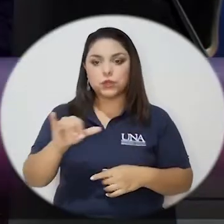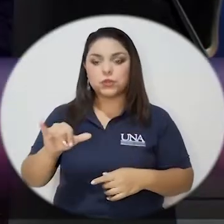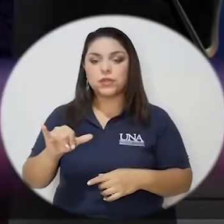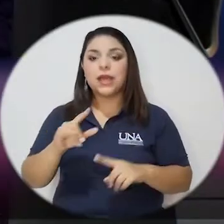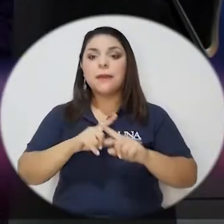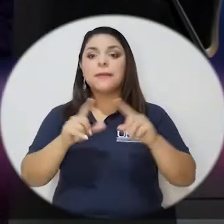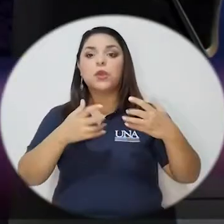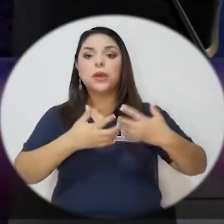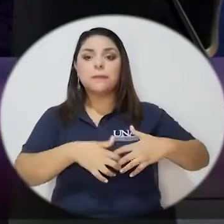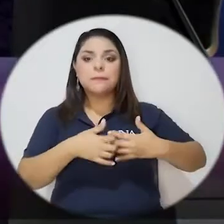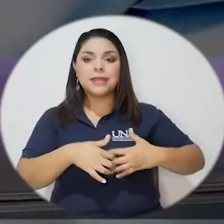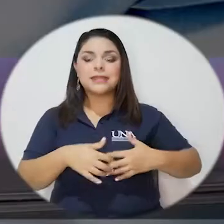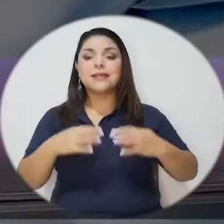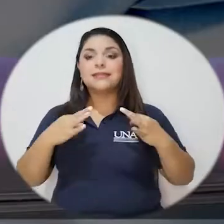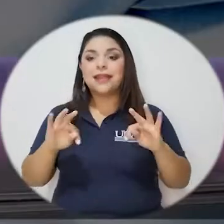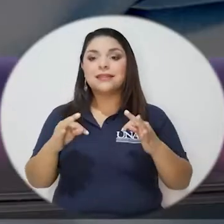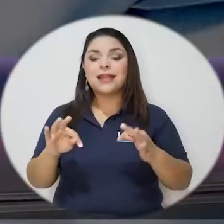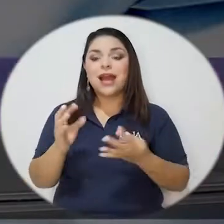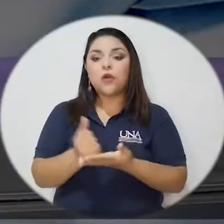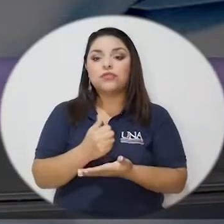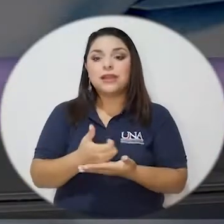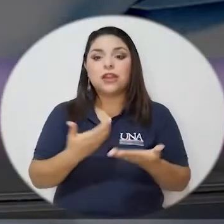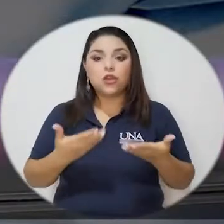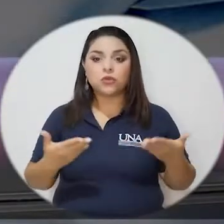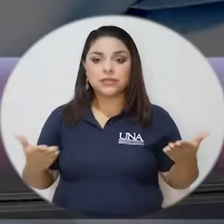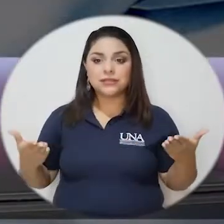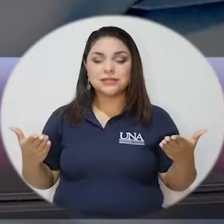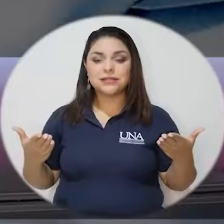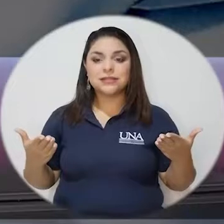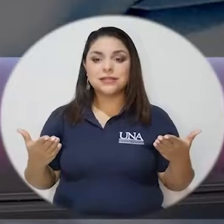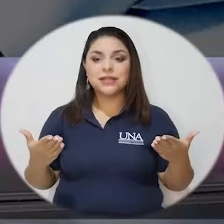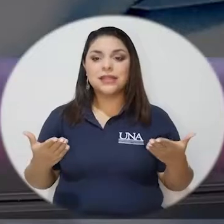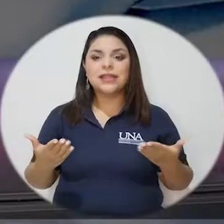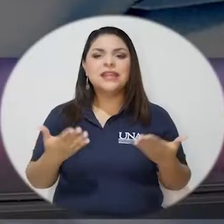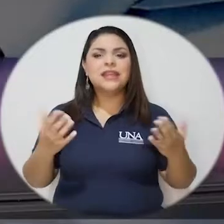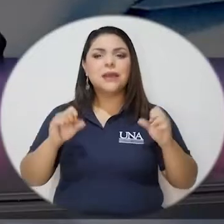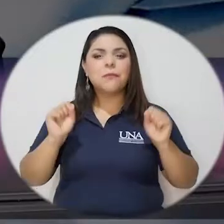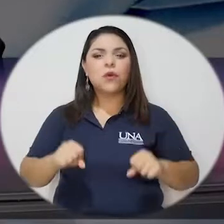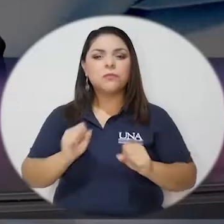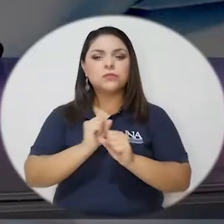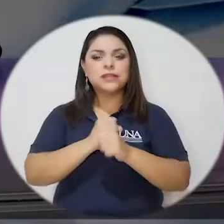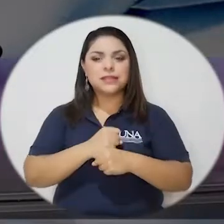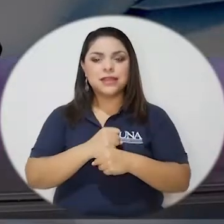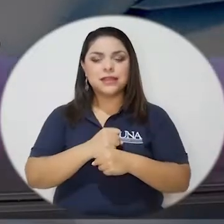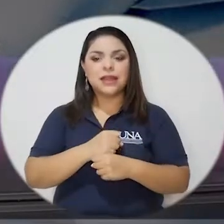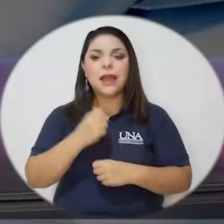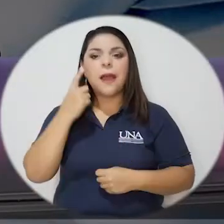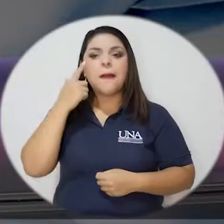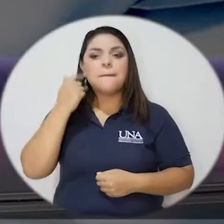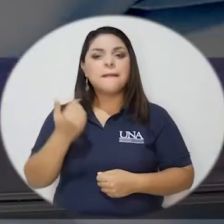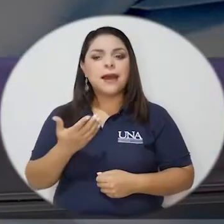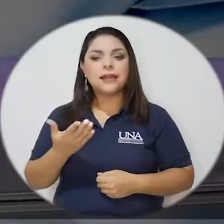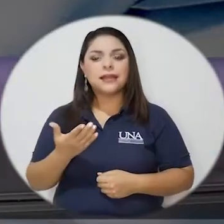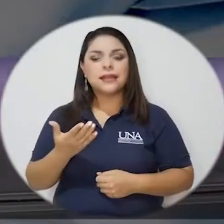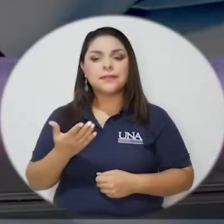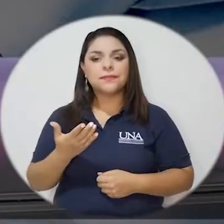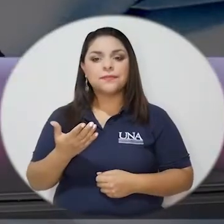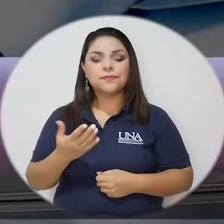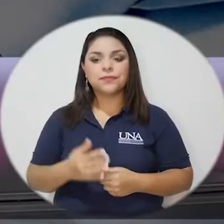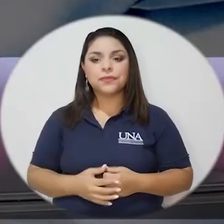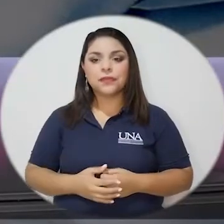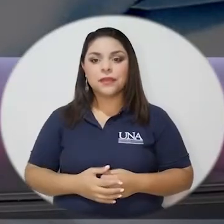trata de ahorrar costos variables y entonces, ¿qué podríamos hacer para que dedican un poquito más